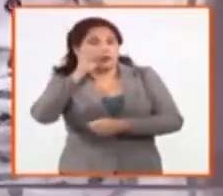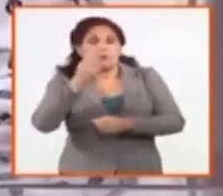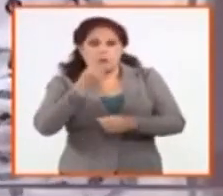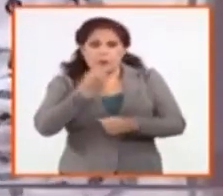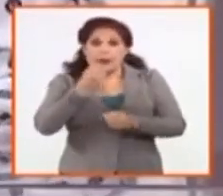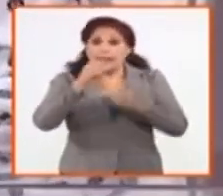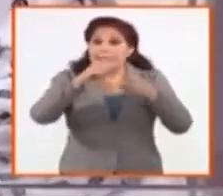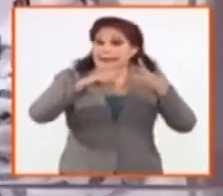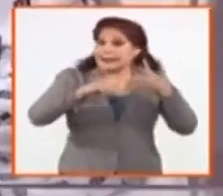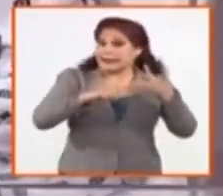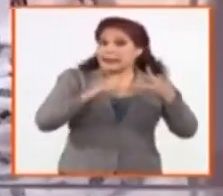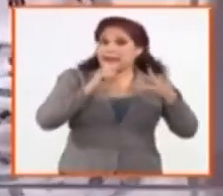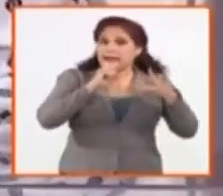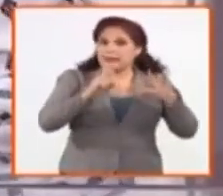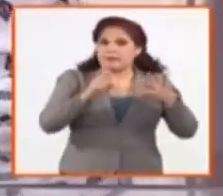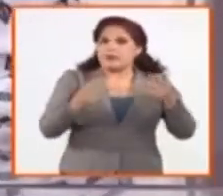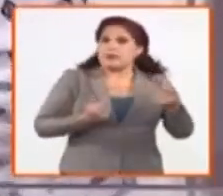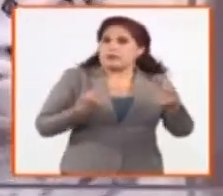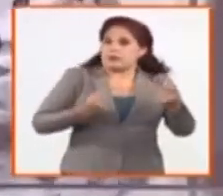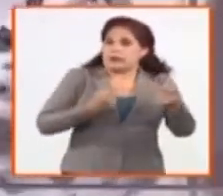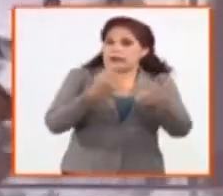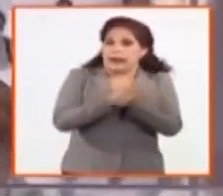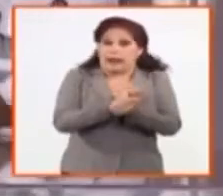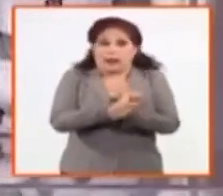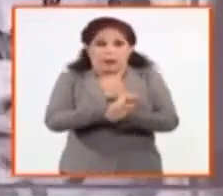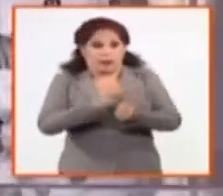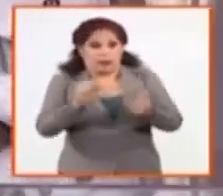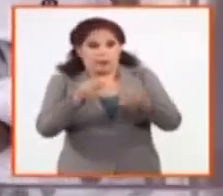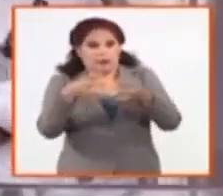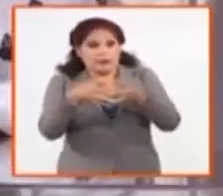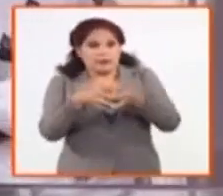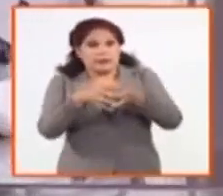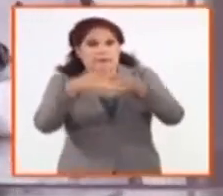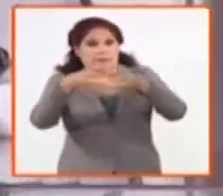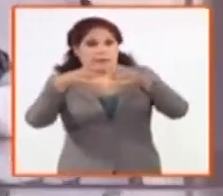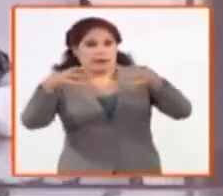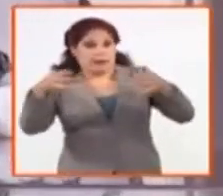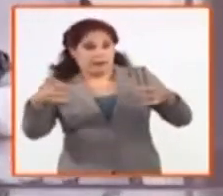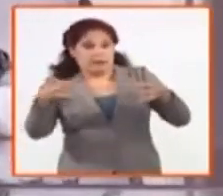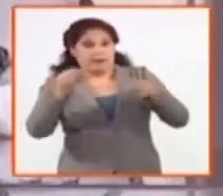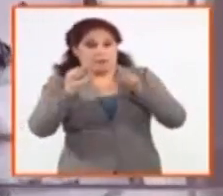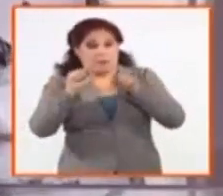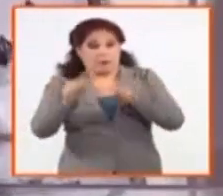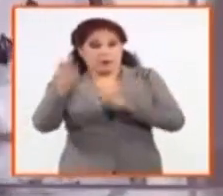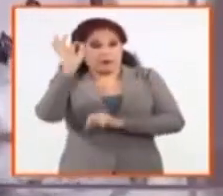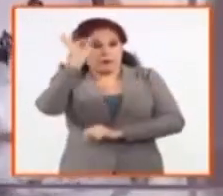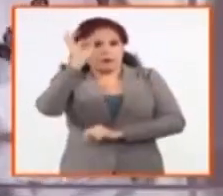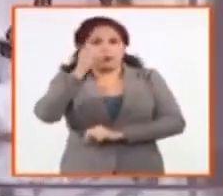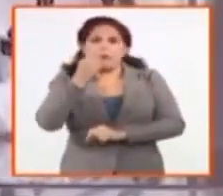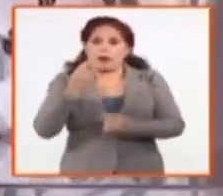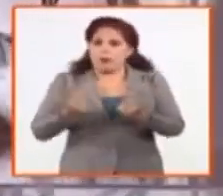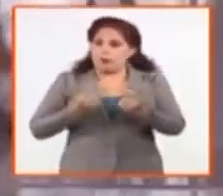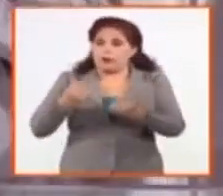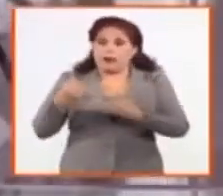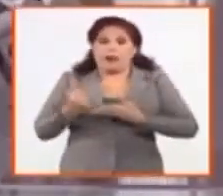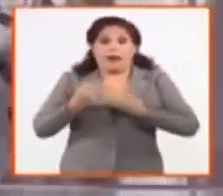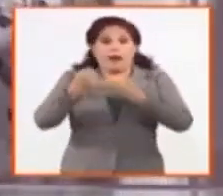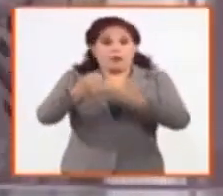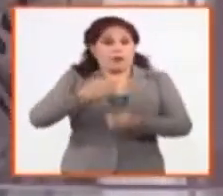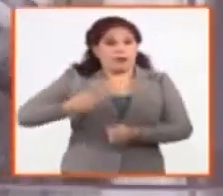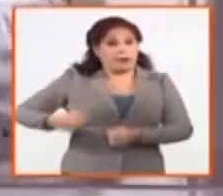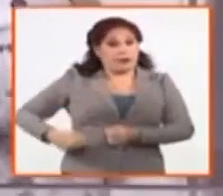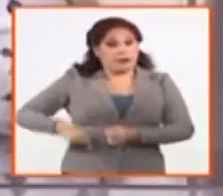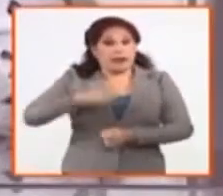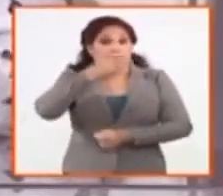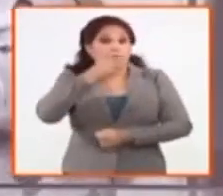tres males. Y esos tres males hay que evitarlos a toda costa. Y cuando hablo de la Organización de Cooperación de Shanghái, entonces me estoy refiriendo a Rusia